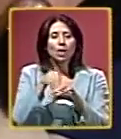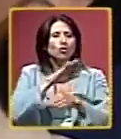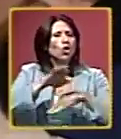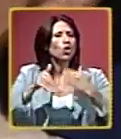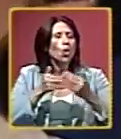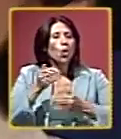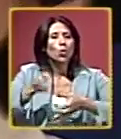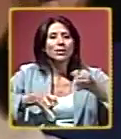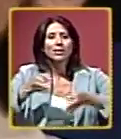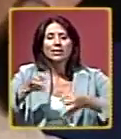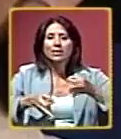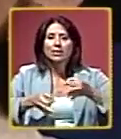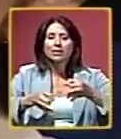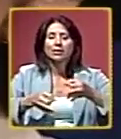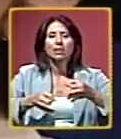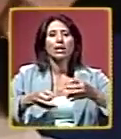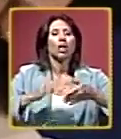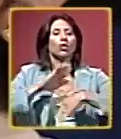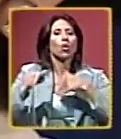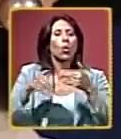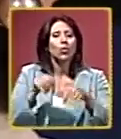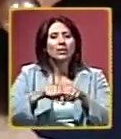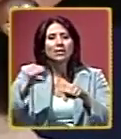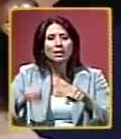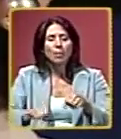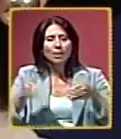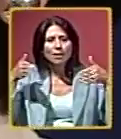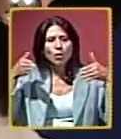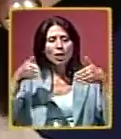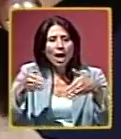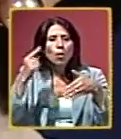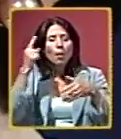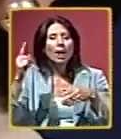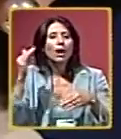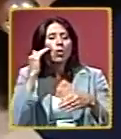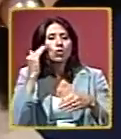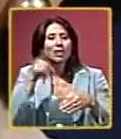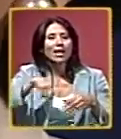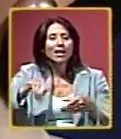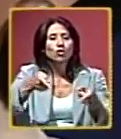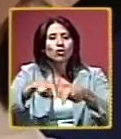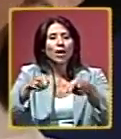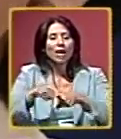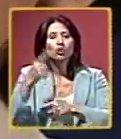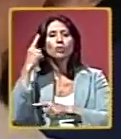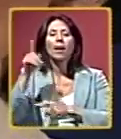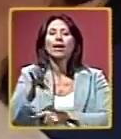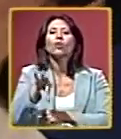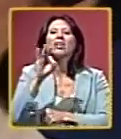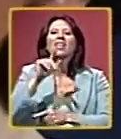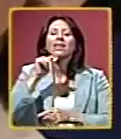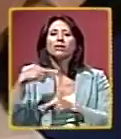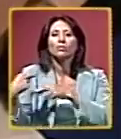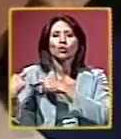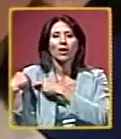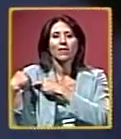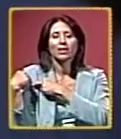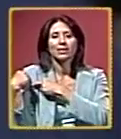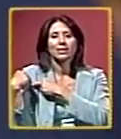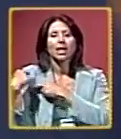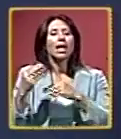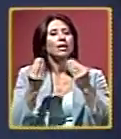judicial está volcado a conocer estos casos y a determinar quiénes son los responsables. En ese sentido, es muy claro